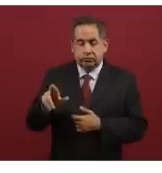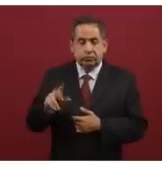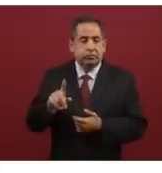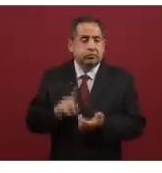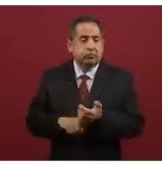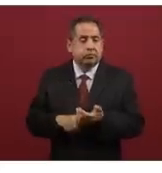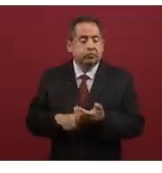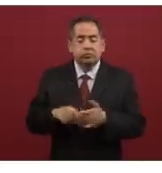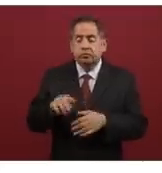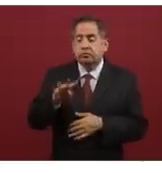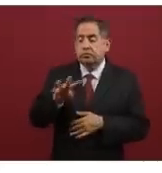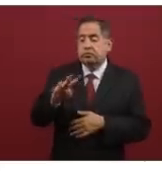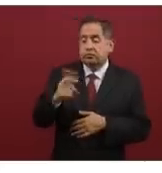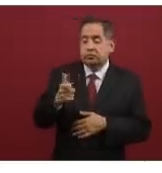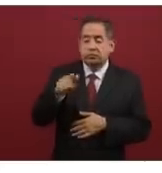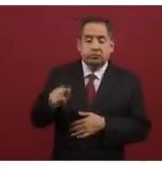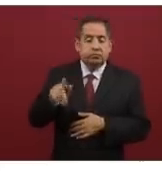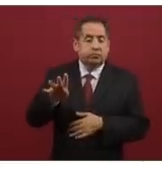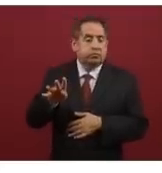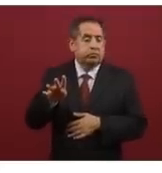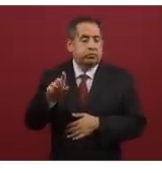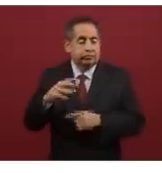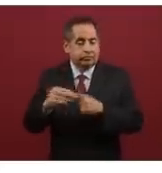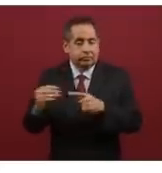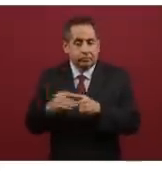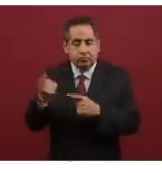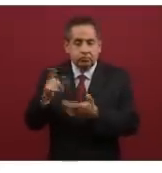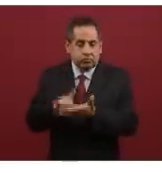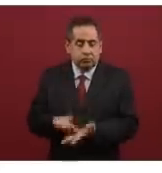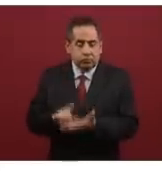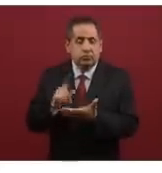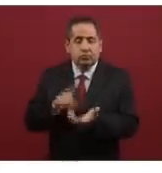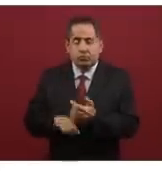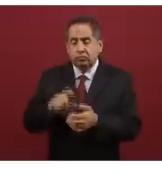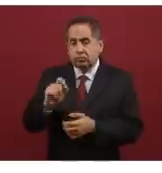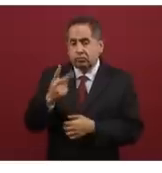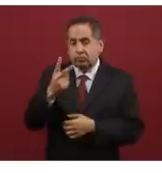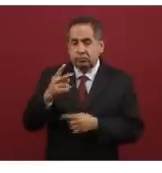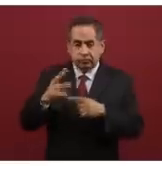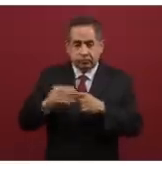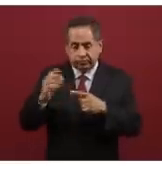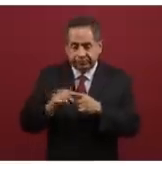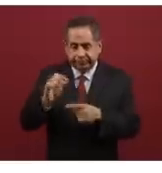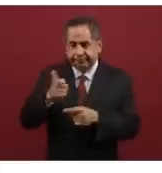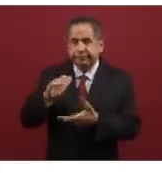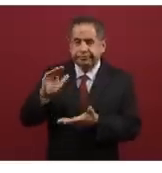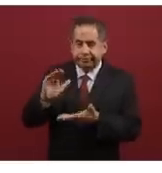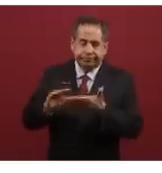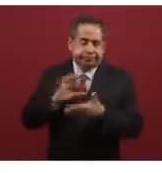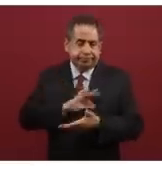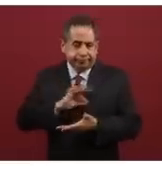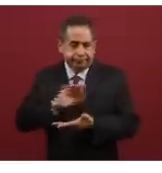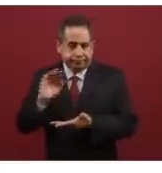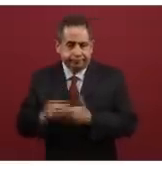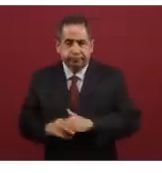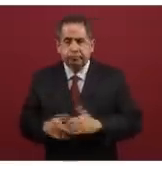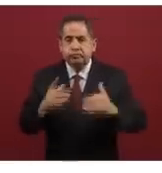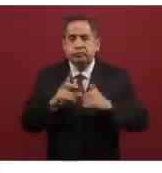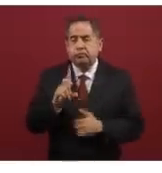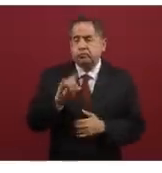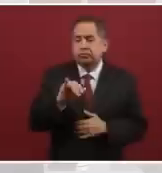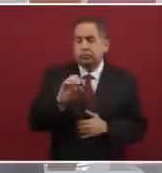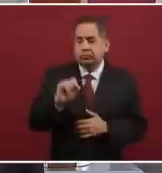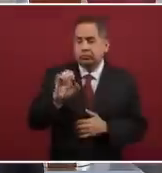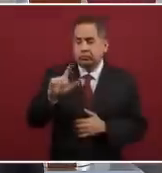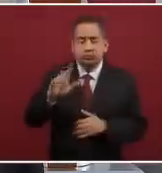403 a 19.19 pesos por litro, un margen de 22 centavos por litro en esta gasolinera. Y en el diésel, el